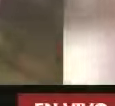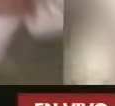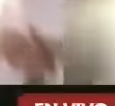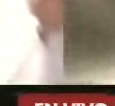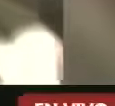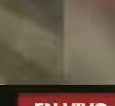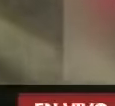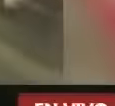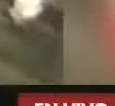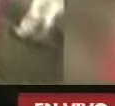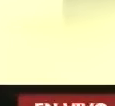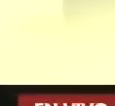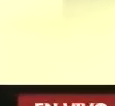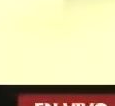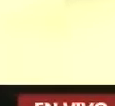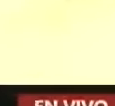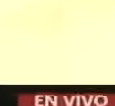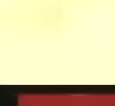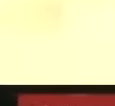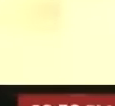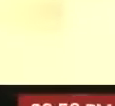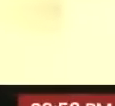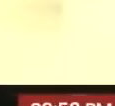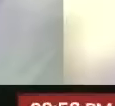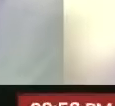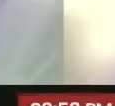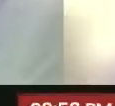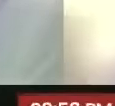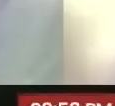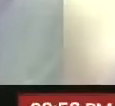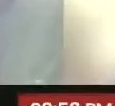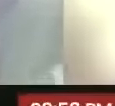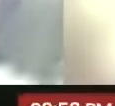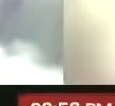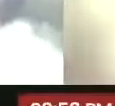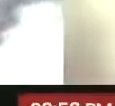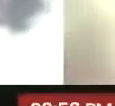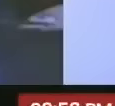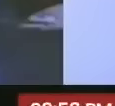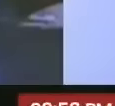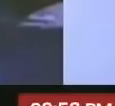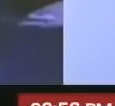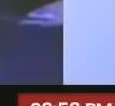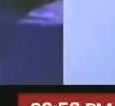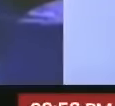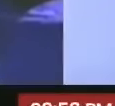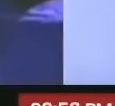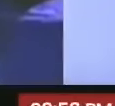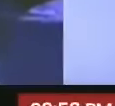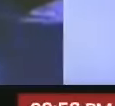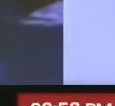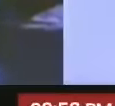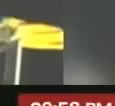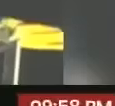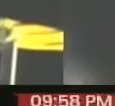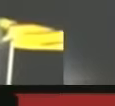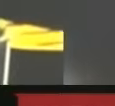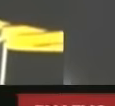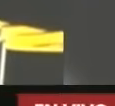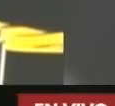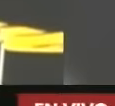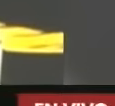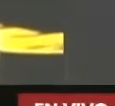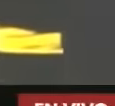2011 reunió más de 5.000 cultores de distintas cofradías. Un encuentro de creadores y cultores que rindió honores